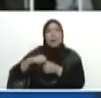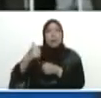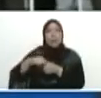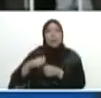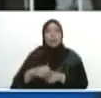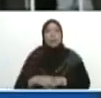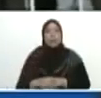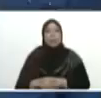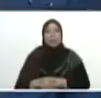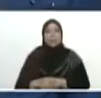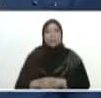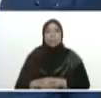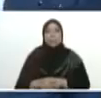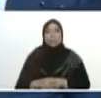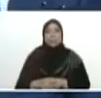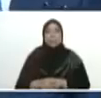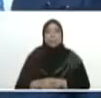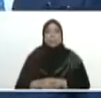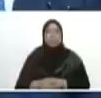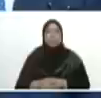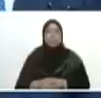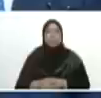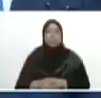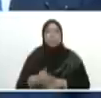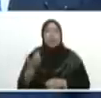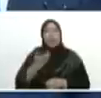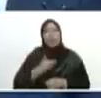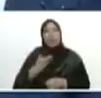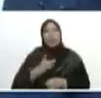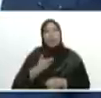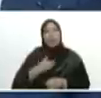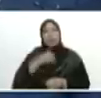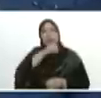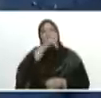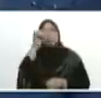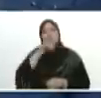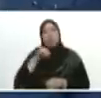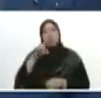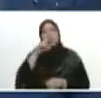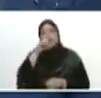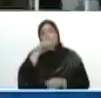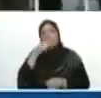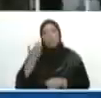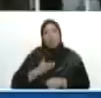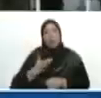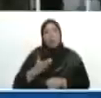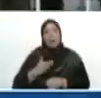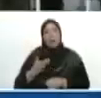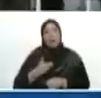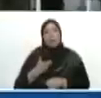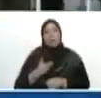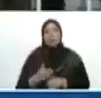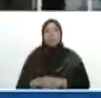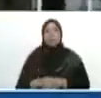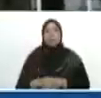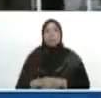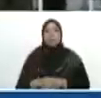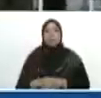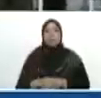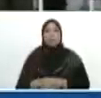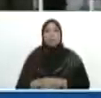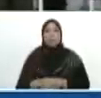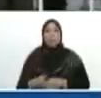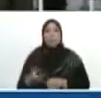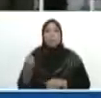Rafael Ramírez de los alcaldes del zulia de todos los alcaldes y las alcaldesas vamos